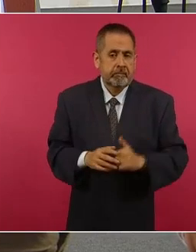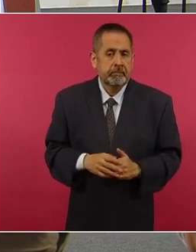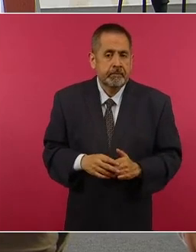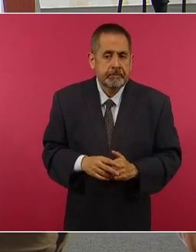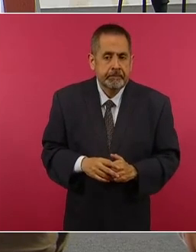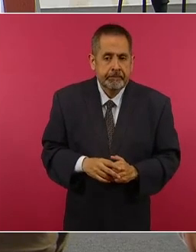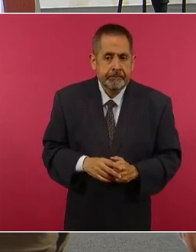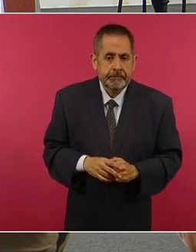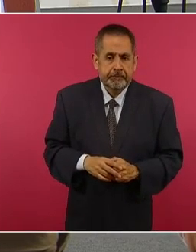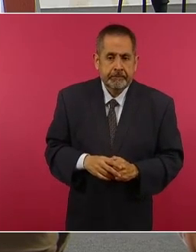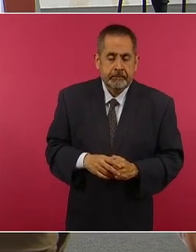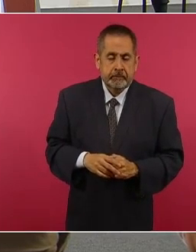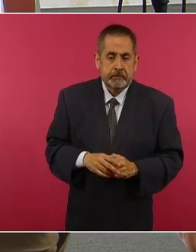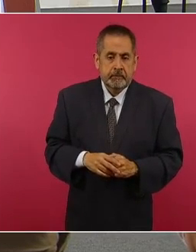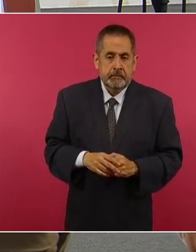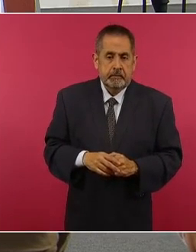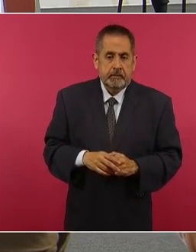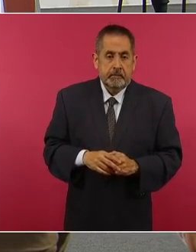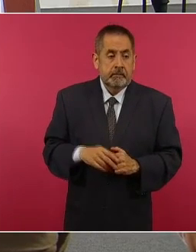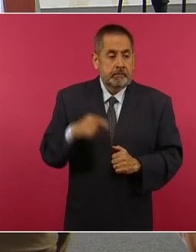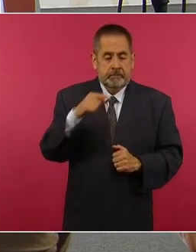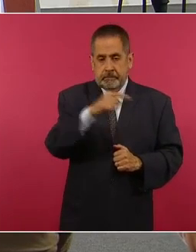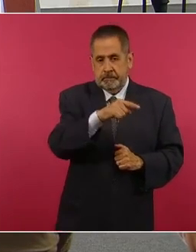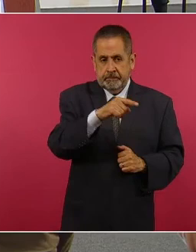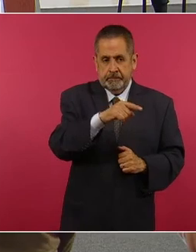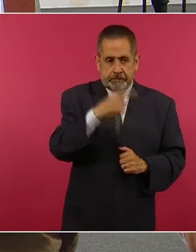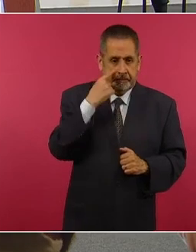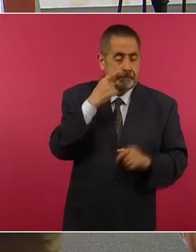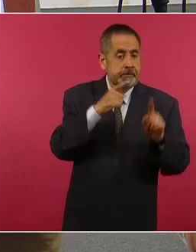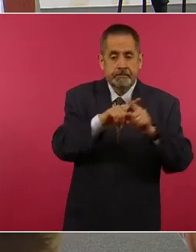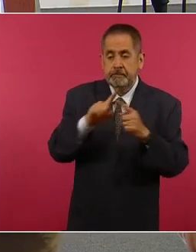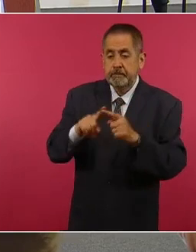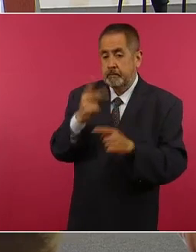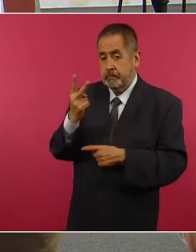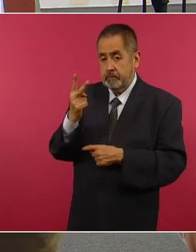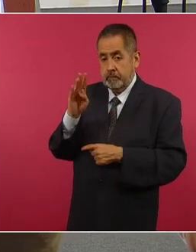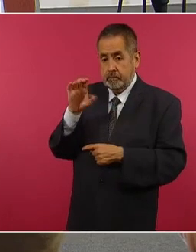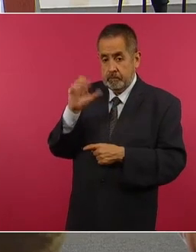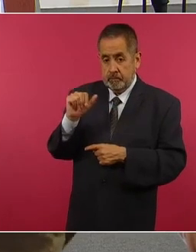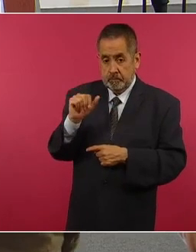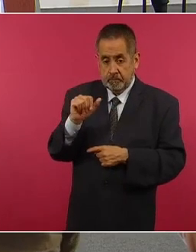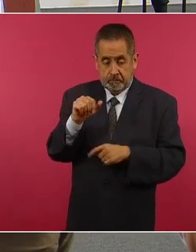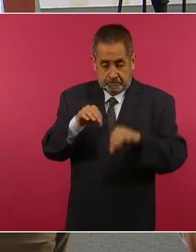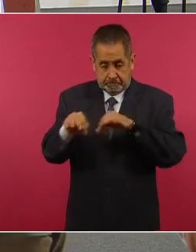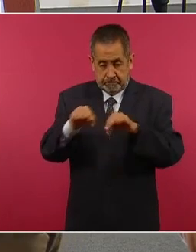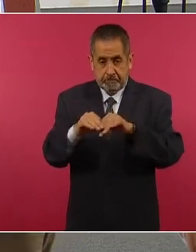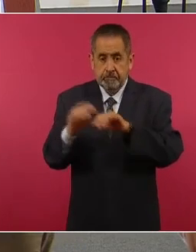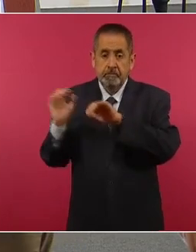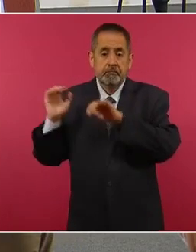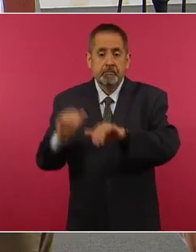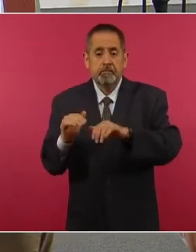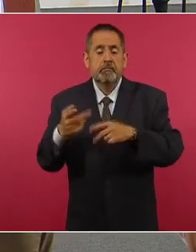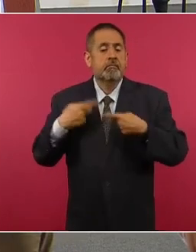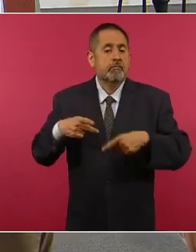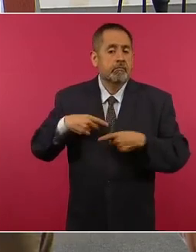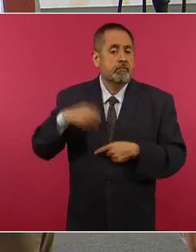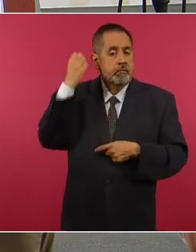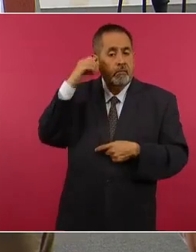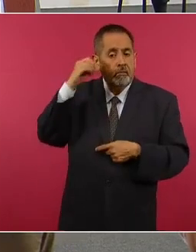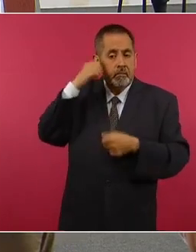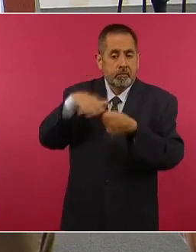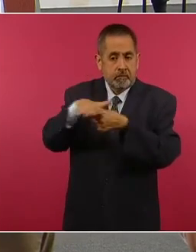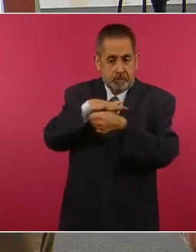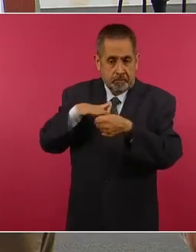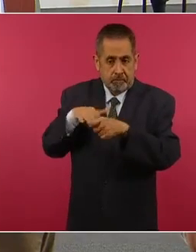se lleva a cabo la construcción de Dos Bocas llegan trabajadores de Oaxaca, del Istmo,